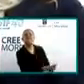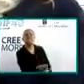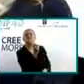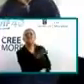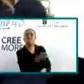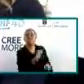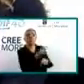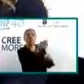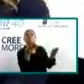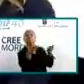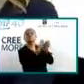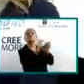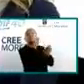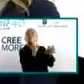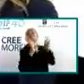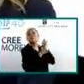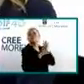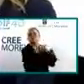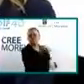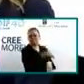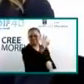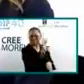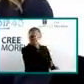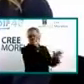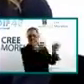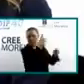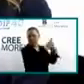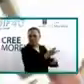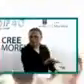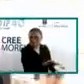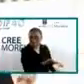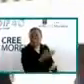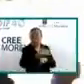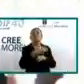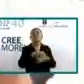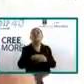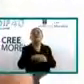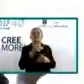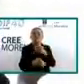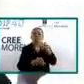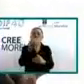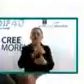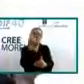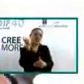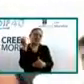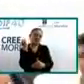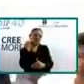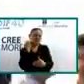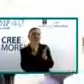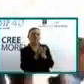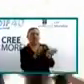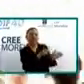Mientras estaba su proceso legal como víctima, ahí estaban. Hoy tienen escuela, tienen matrícula escolar, se